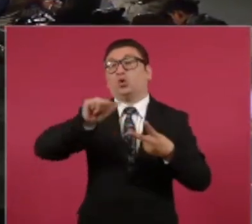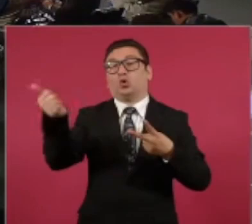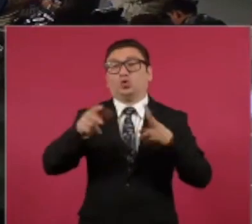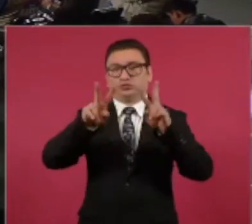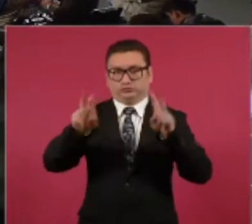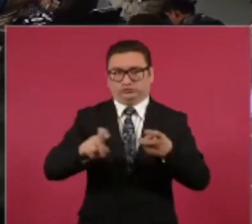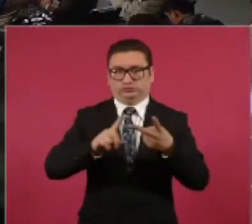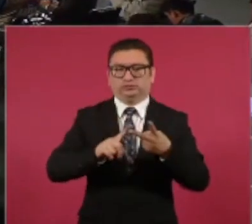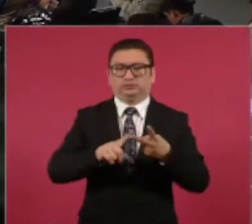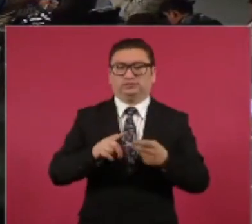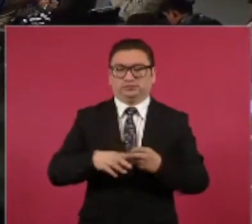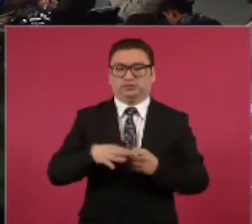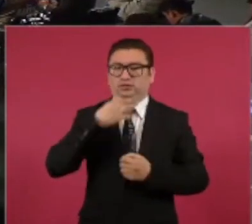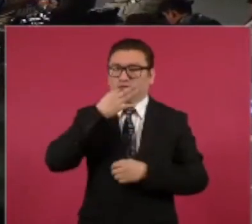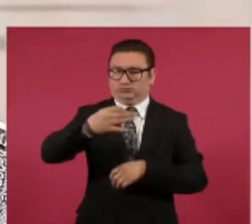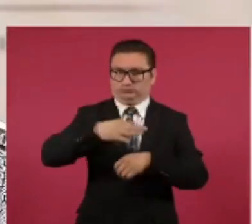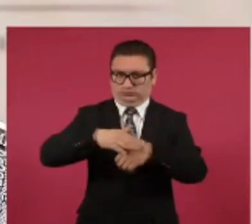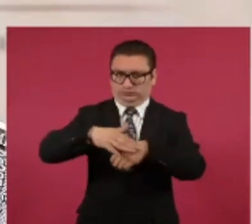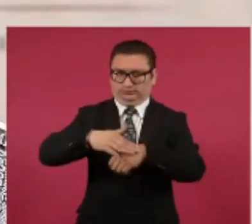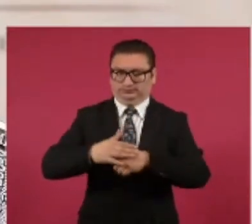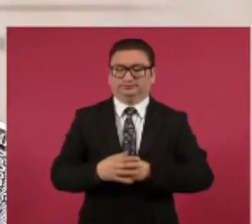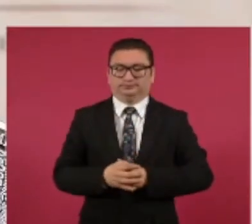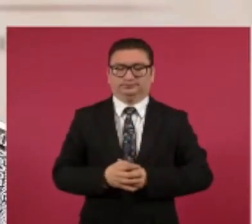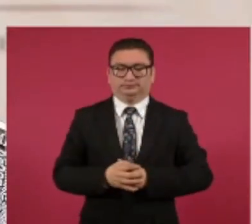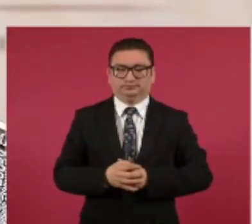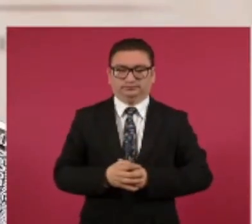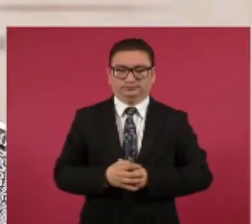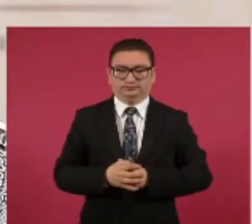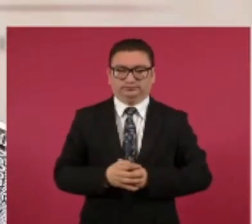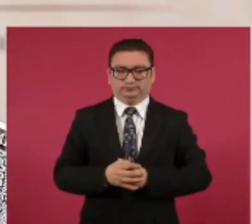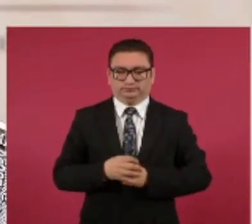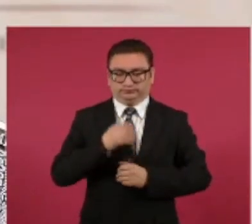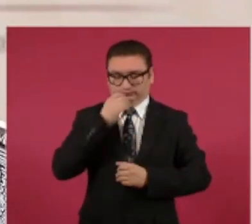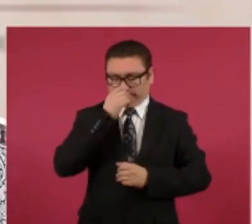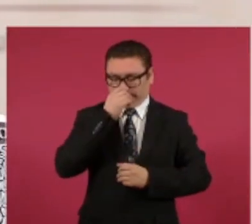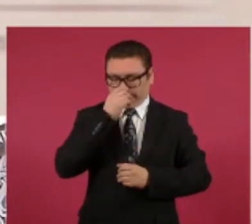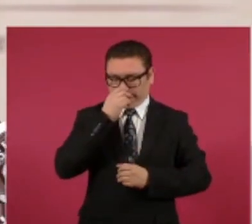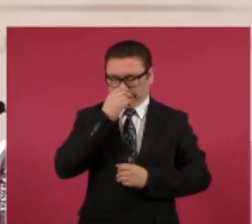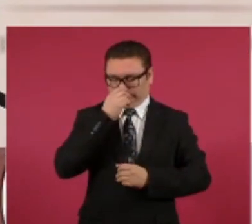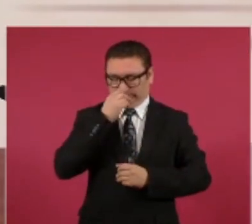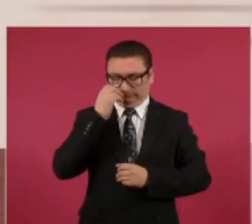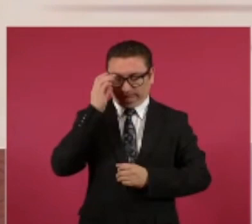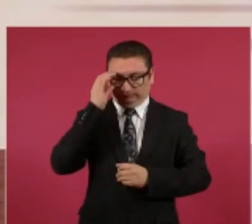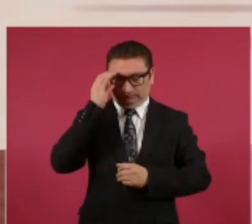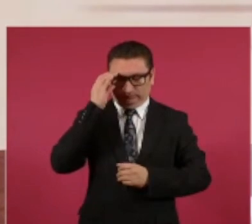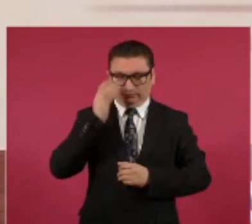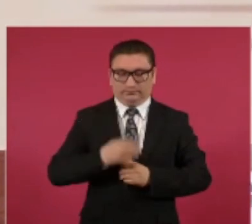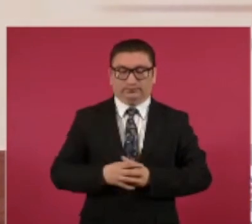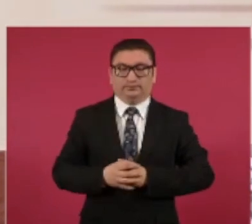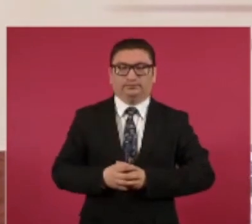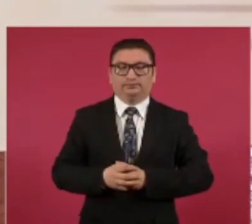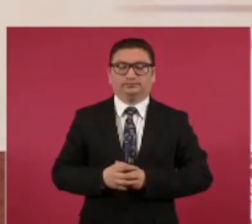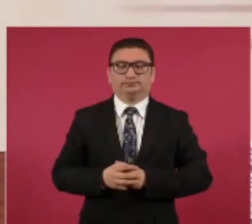si les digo que voy a a